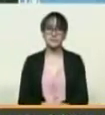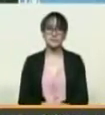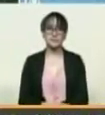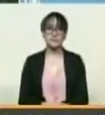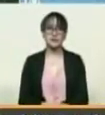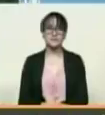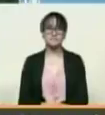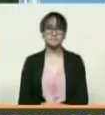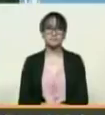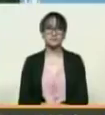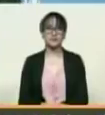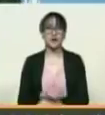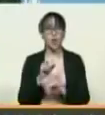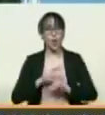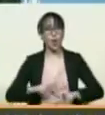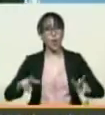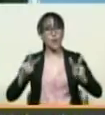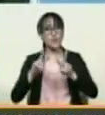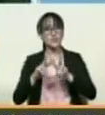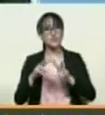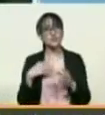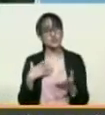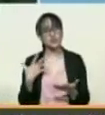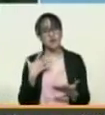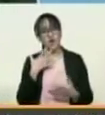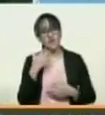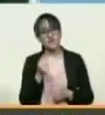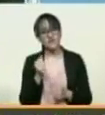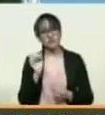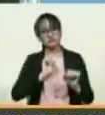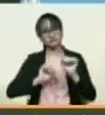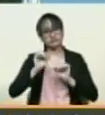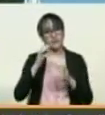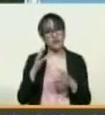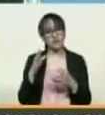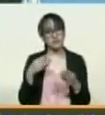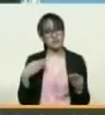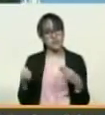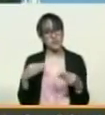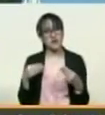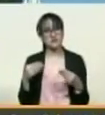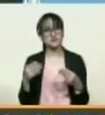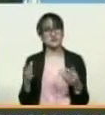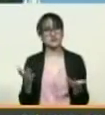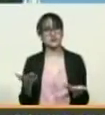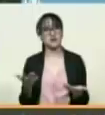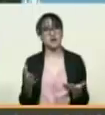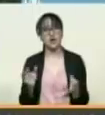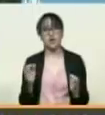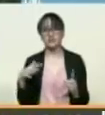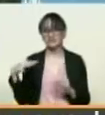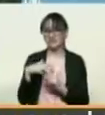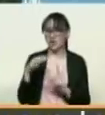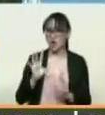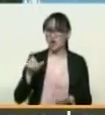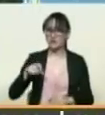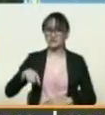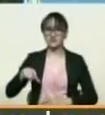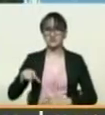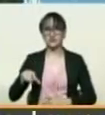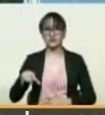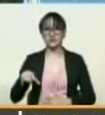Estudiado por Naciones Unidas, nosotros creemos en la diplomacia preventiva, sí, pero no como una modalidad de intervención,